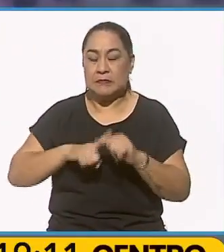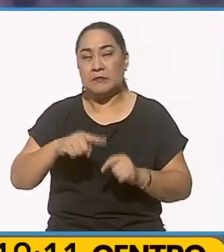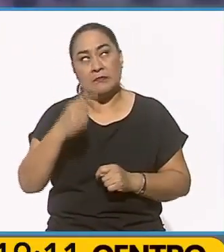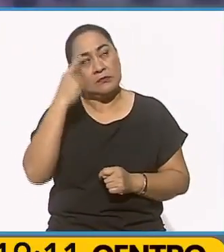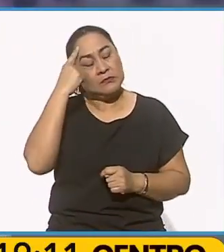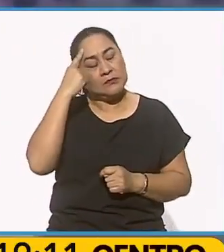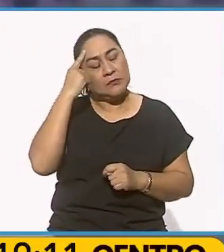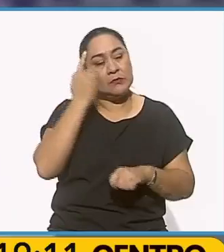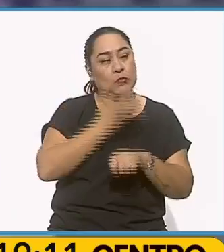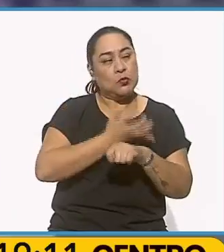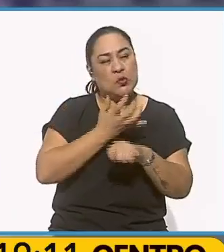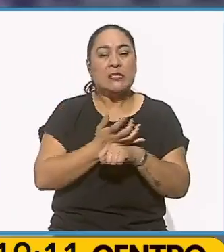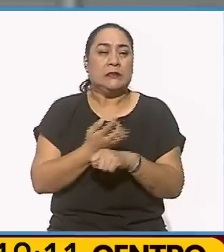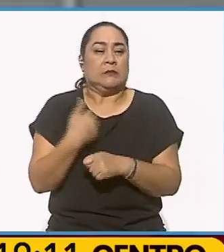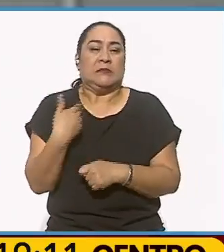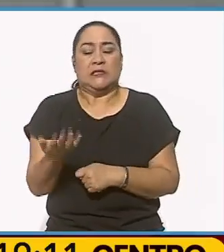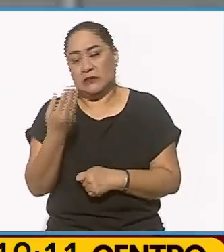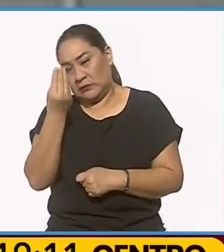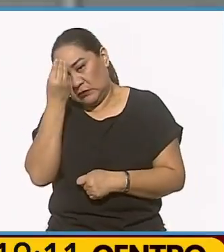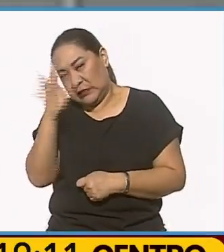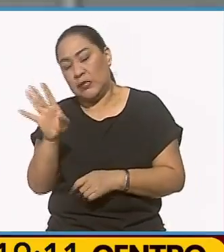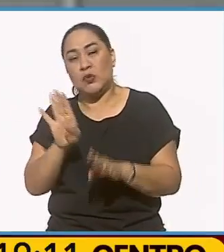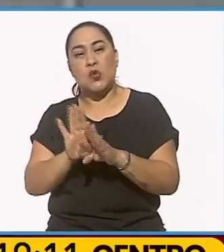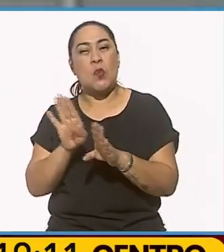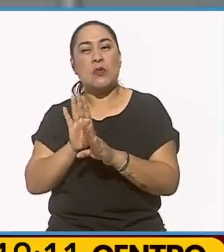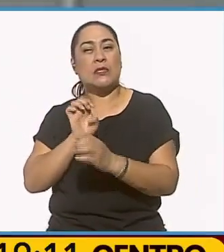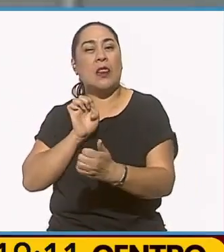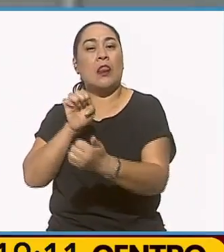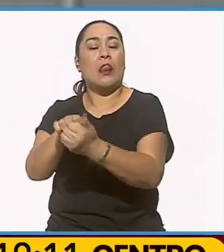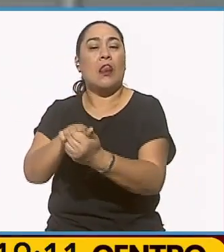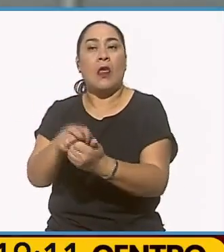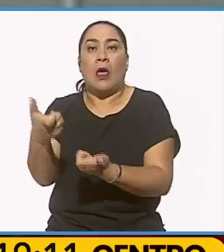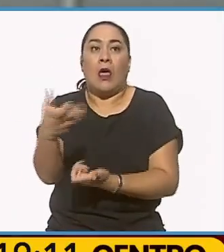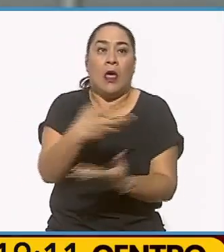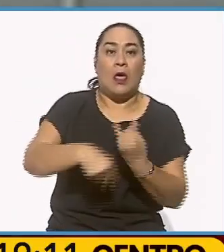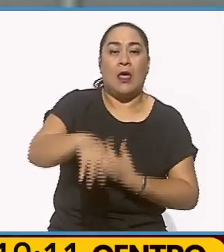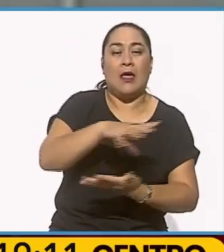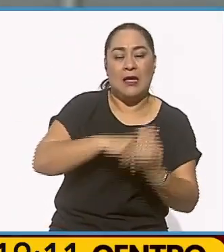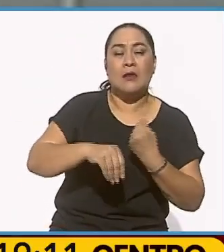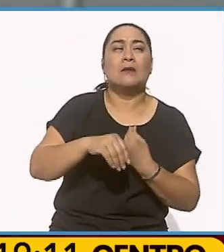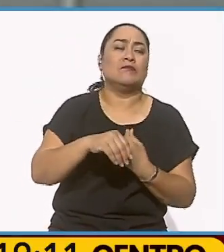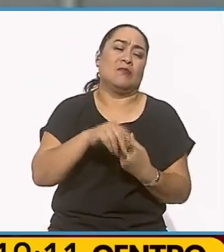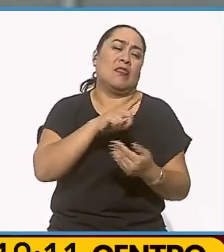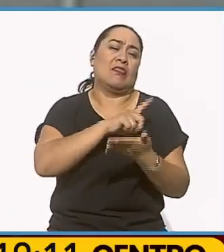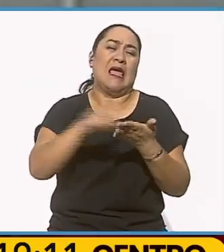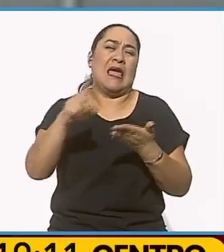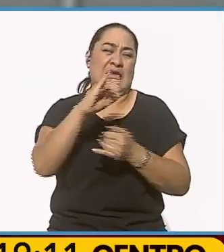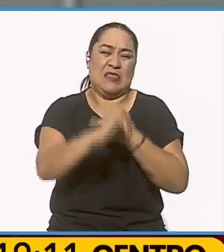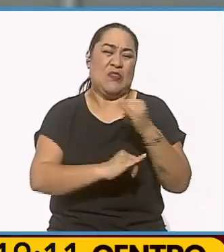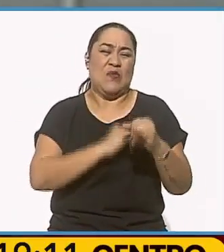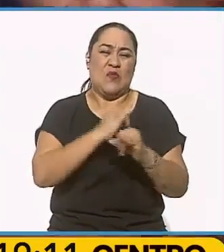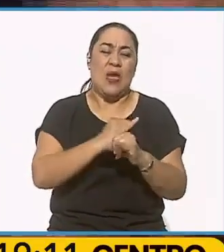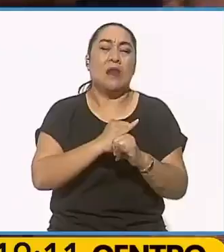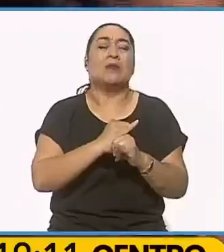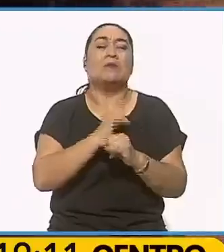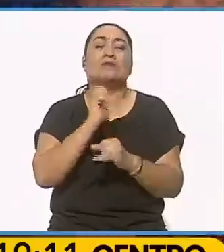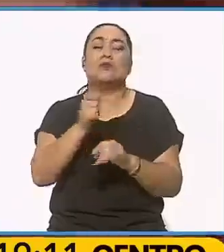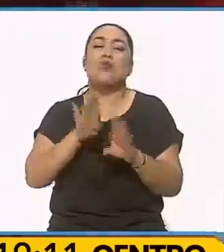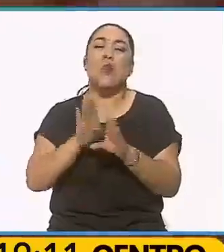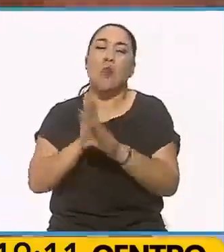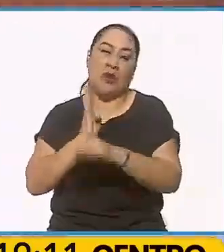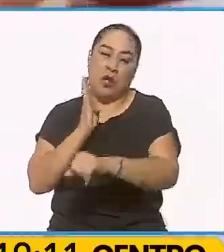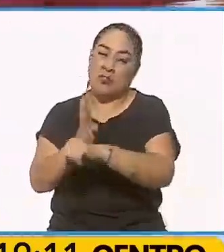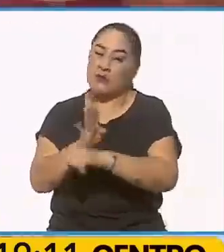una forma de asfixia nacional, una forma de lo que en derecho internacional se conoce como un castigo colectivo contra el conjunto de la